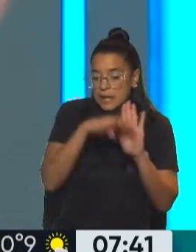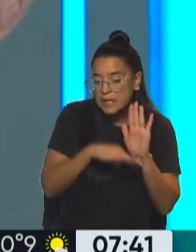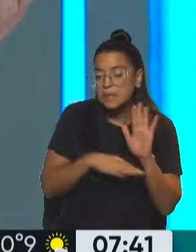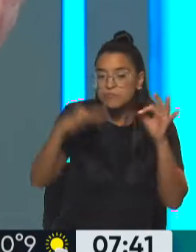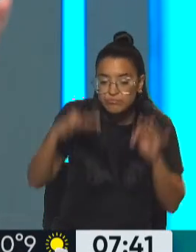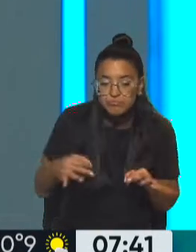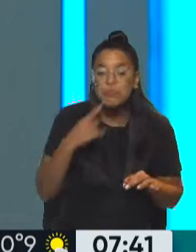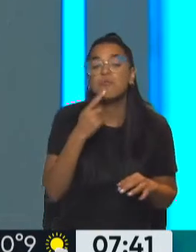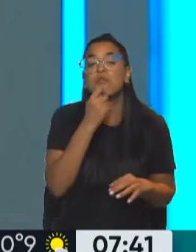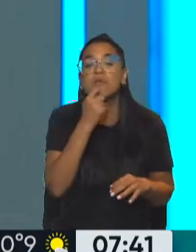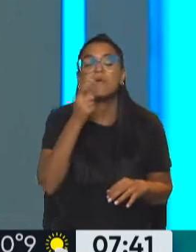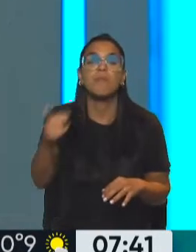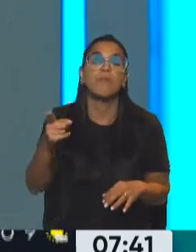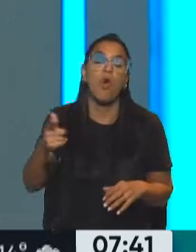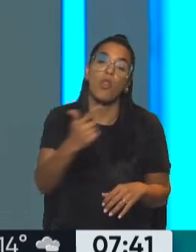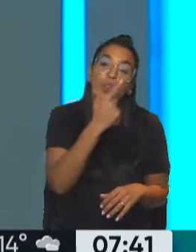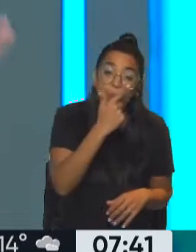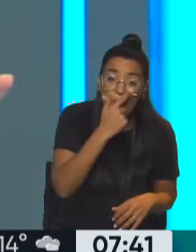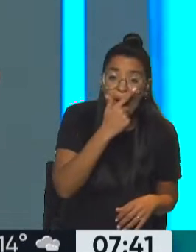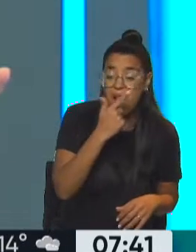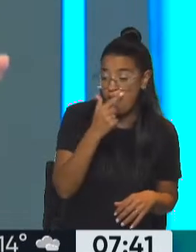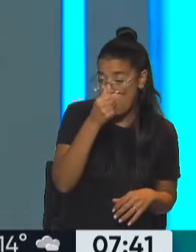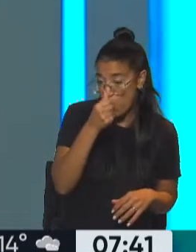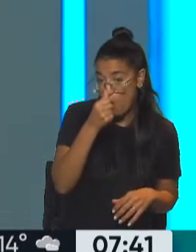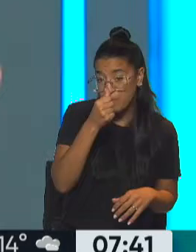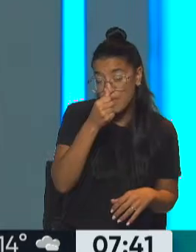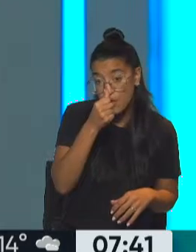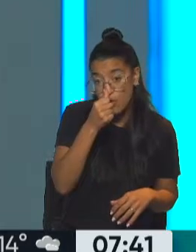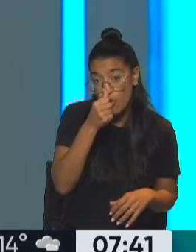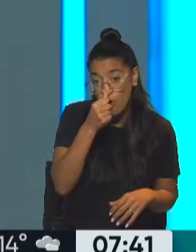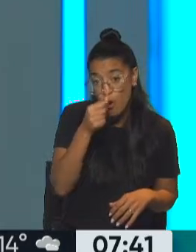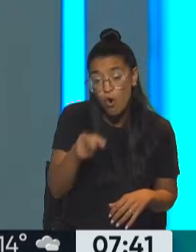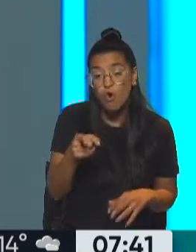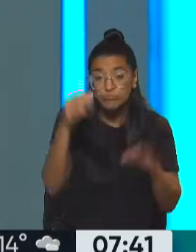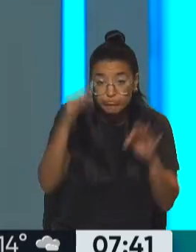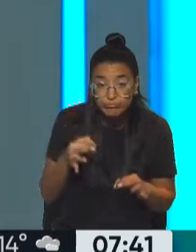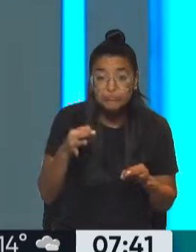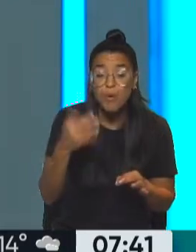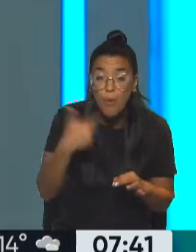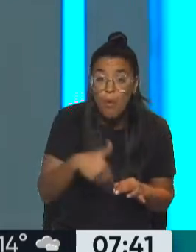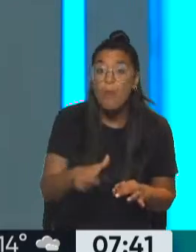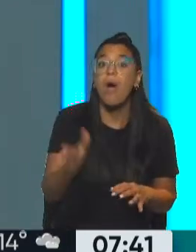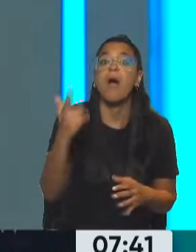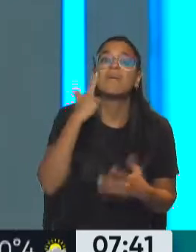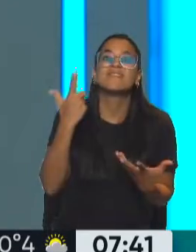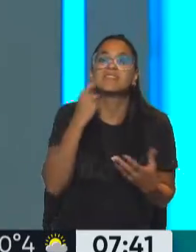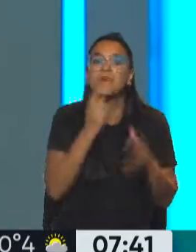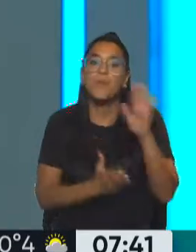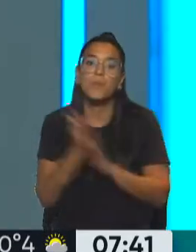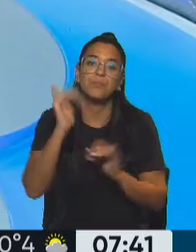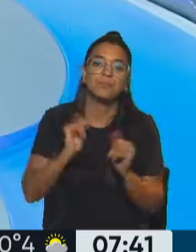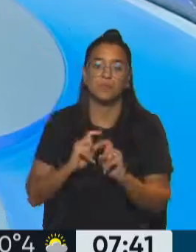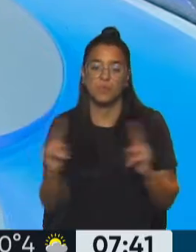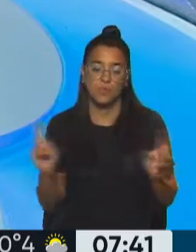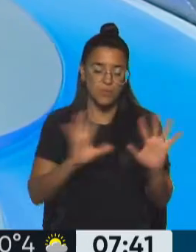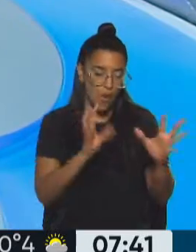ejemplo expresar el caso de Dybala, que recién el domingo está sentenciando su suerte en la Copa del Mundo. ¿Cómo le va? Buenos